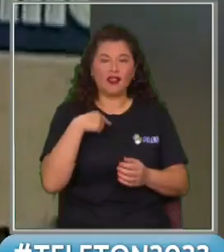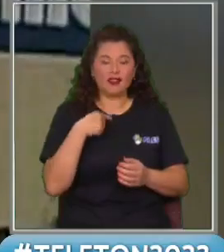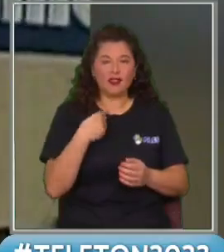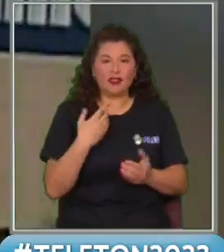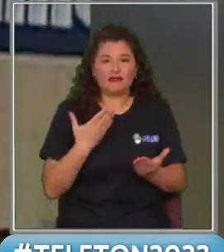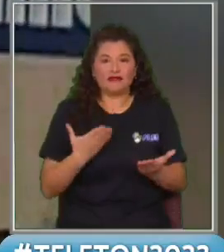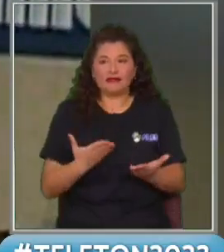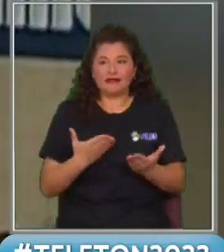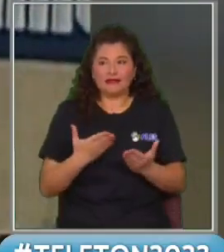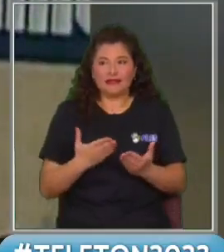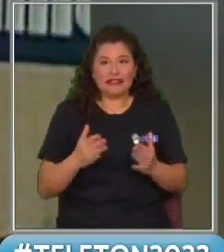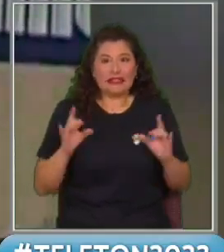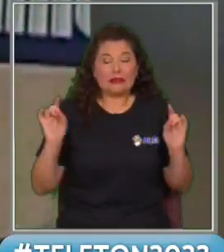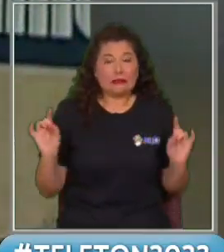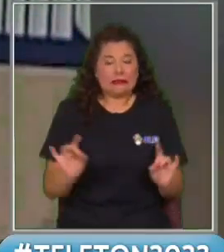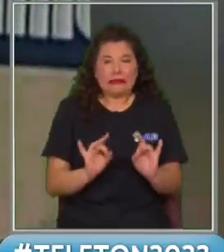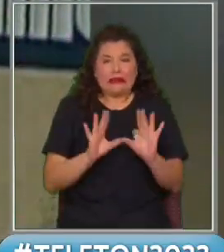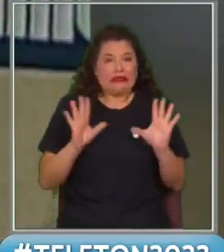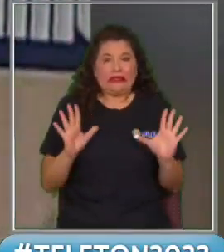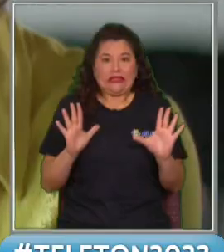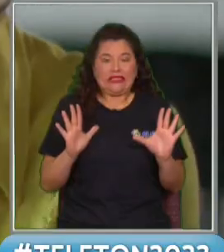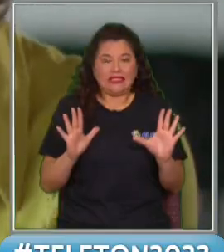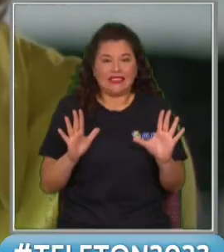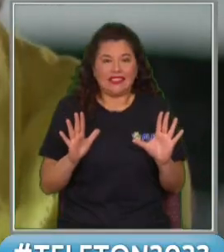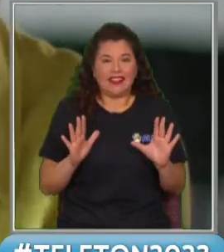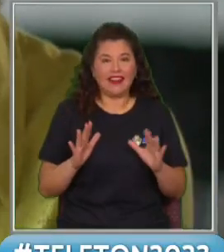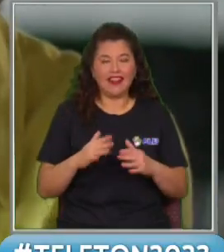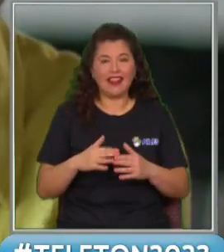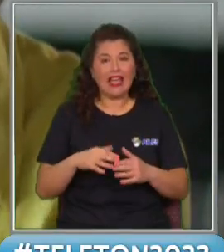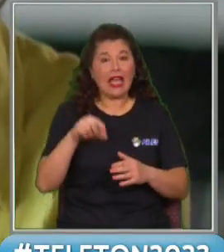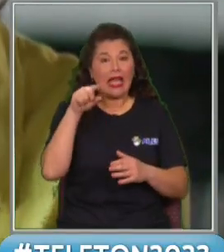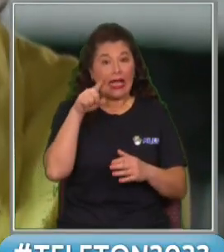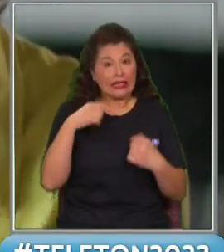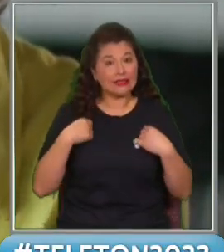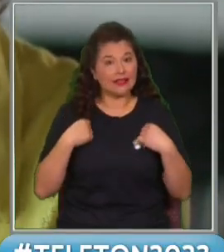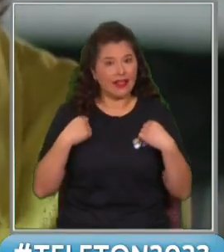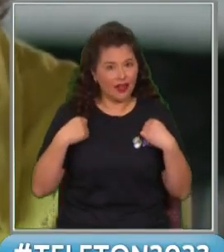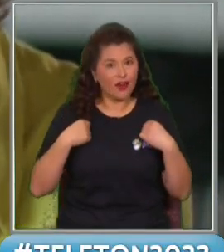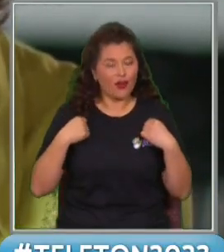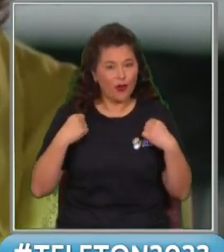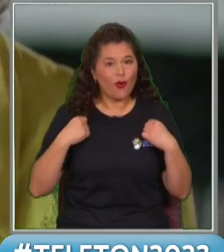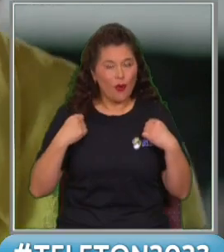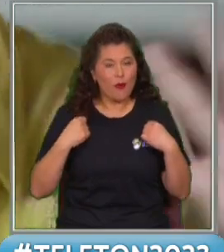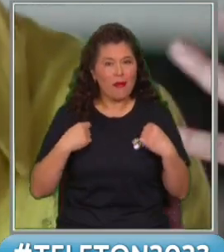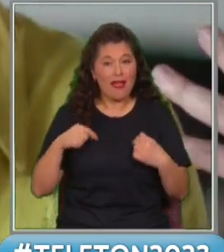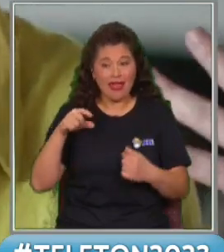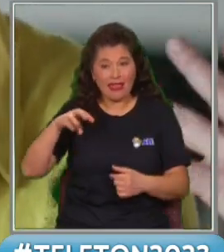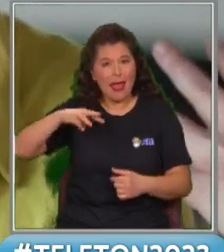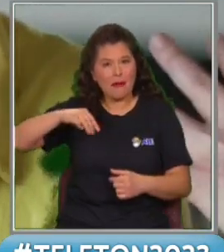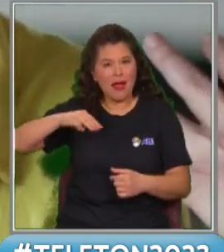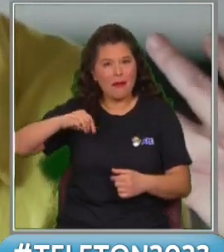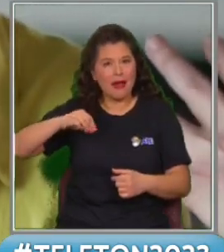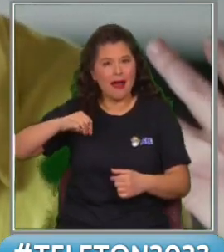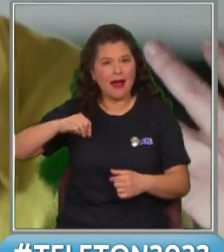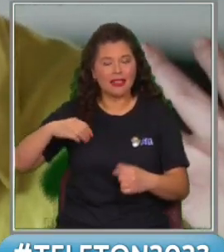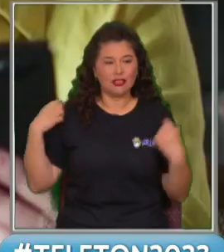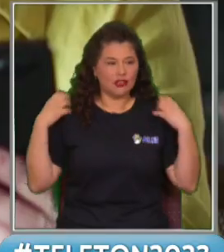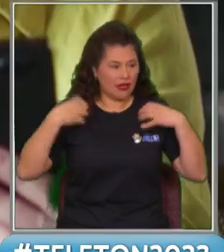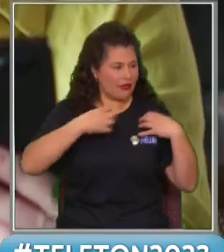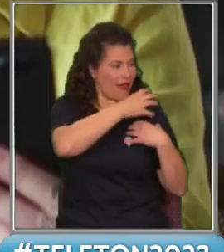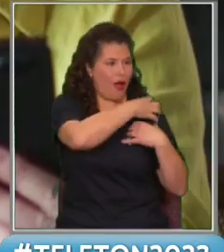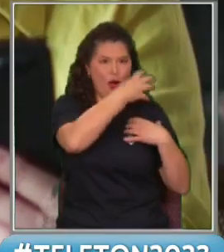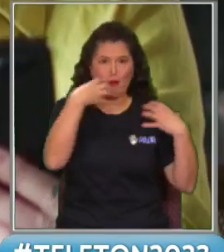improvisación en cuanto a look. Esa ropa que tengo ahí en ese video era de mi mamá, una chaqueta como con hombreras de la